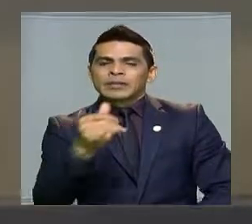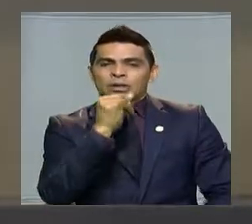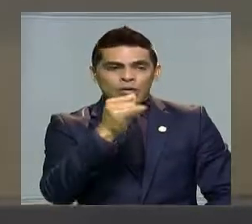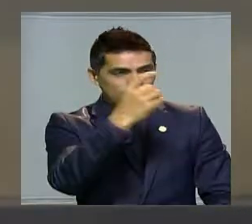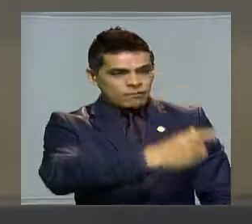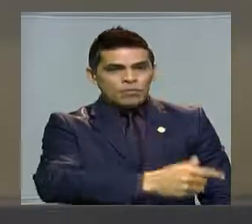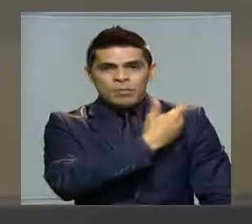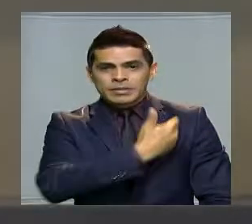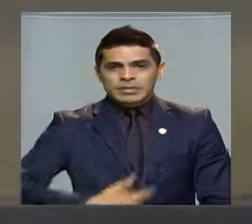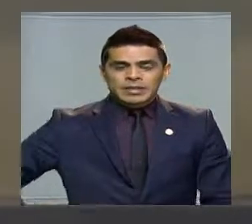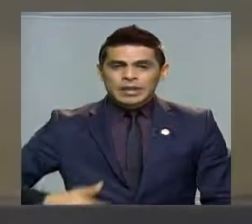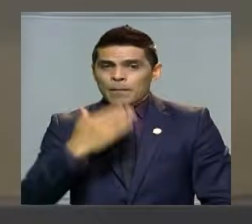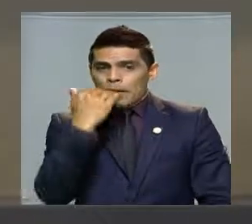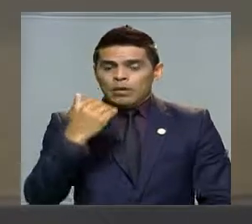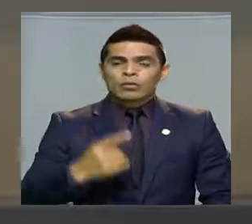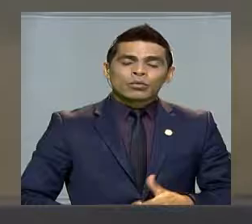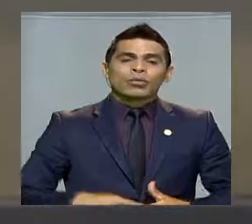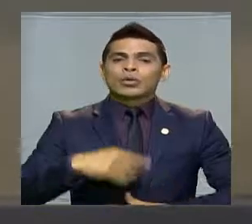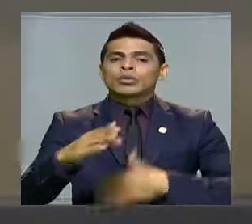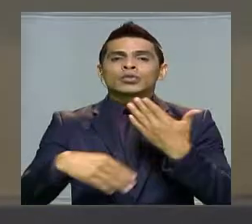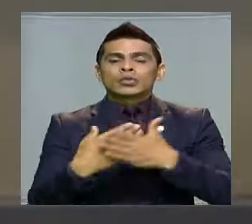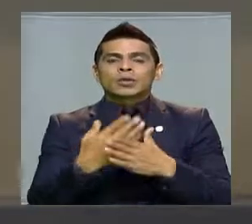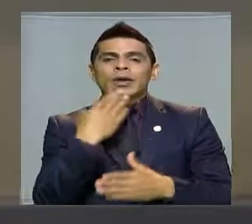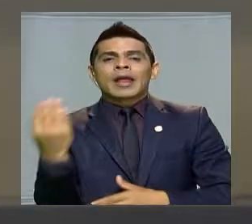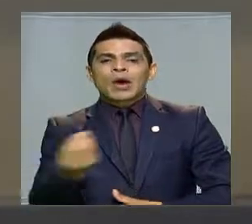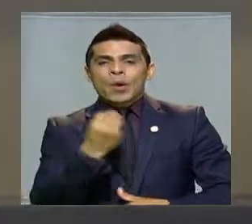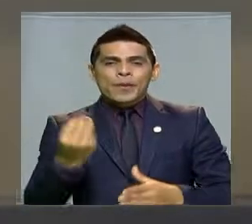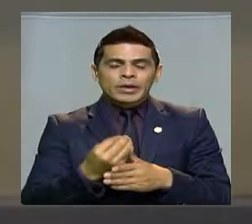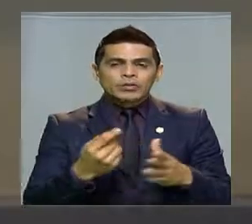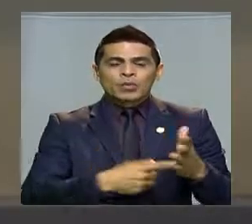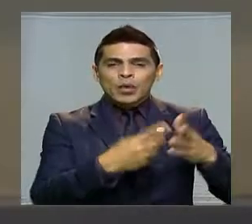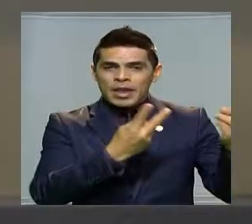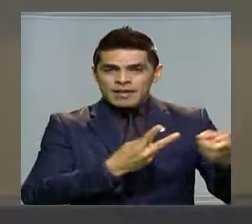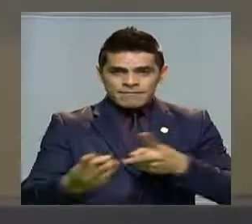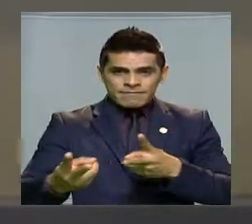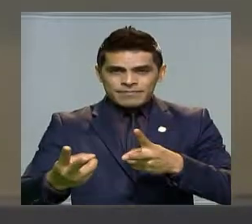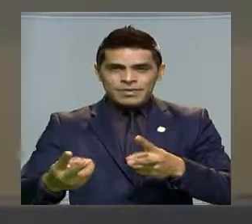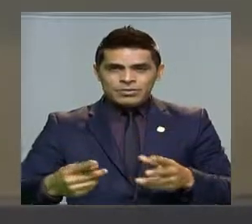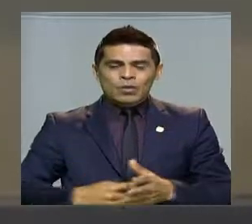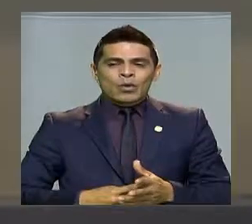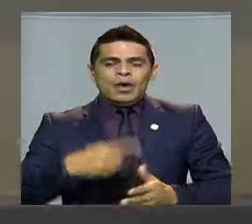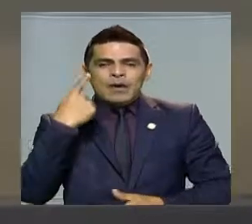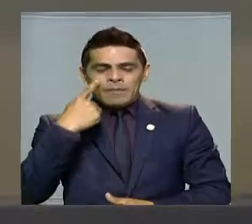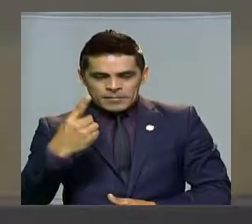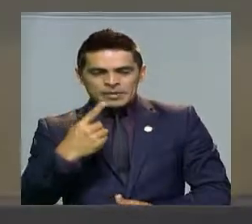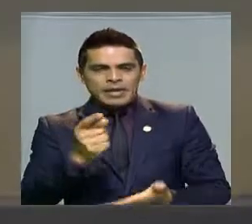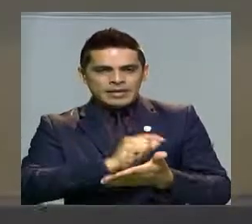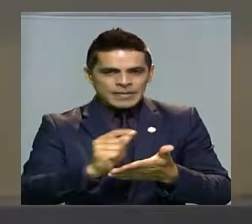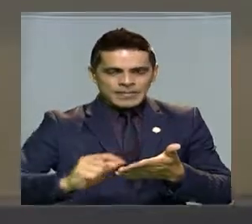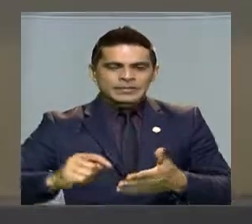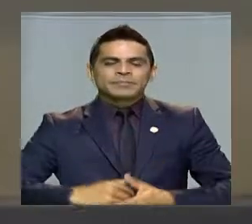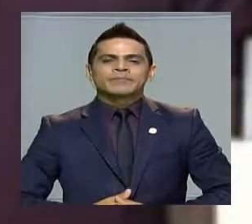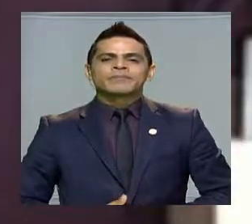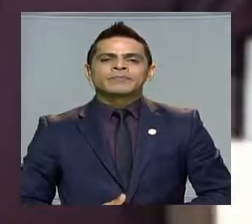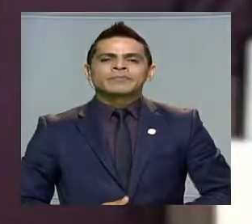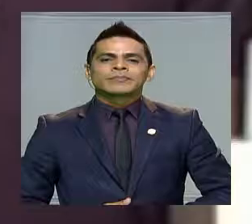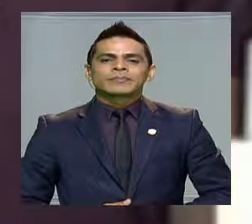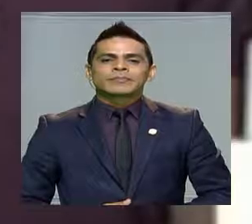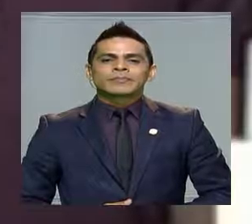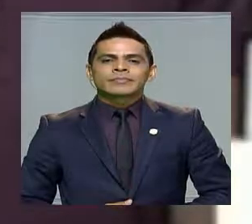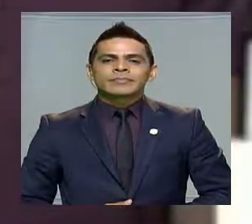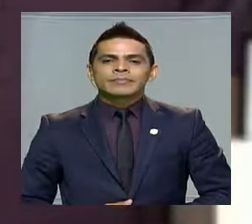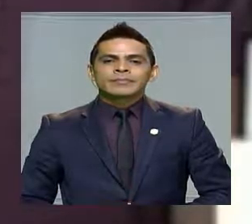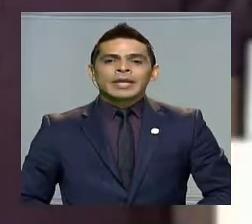la juventud del Partido Socialista Unido de Venezuela invita a este sector a sumarse a la actividad. Vamos a ver. Para lo que